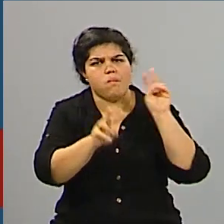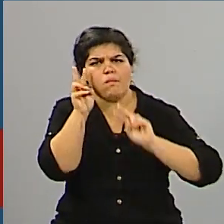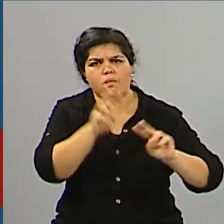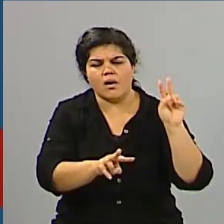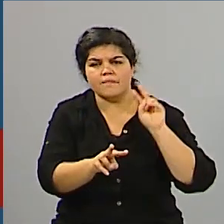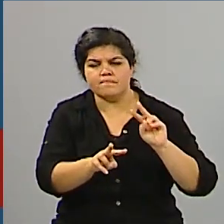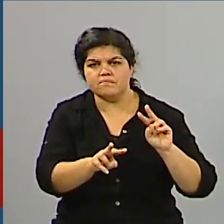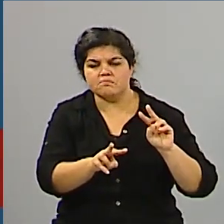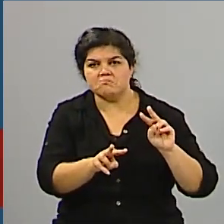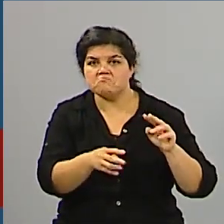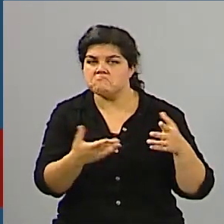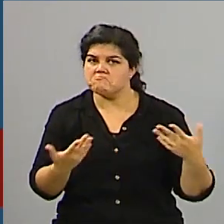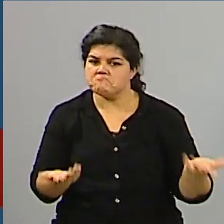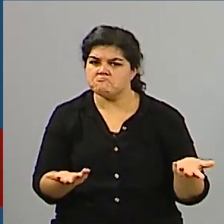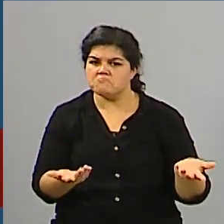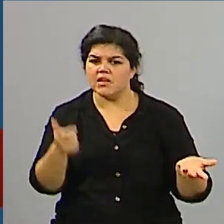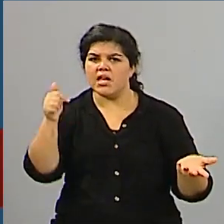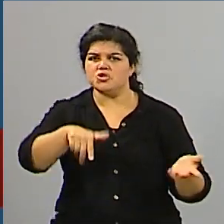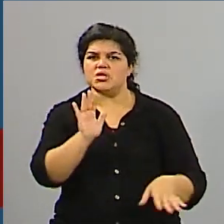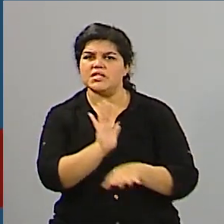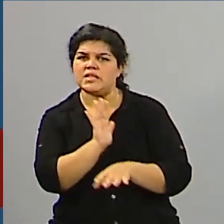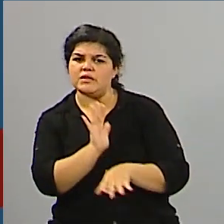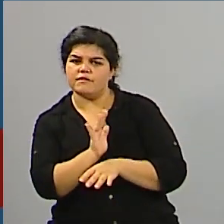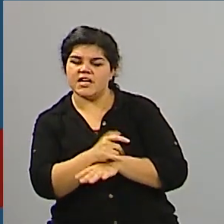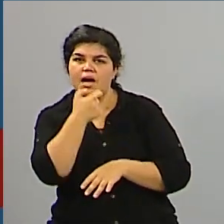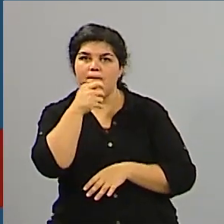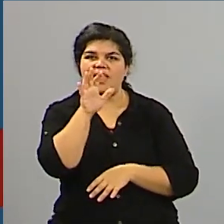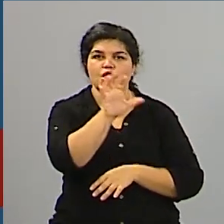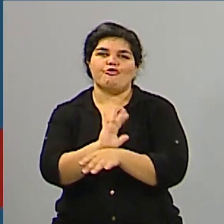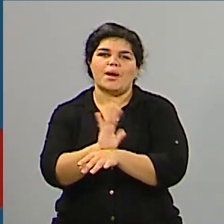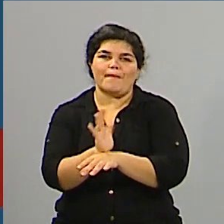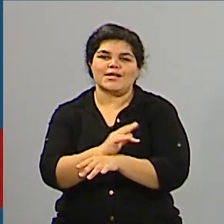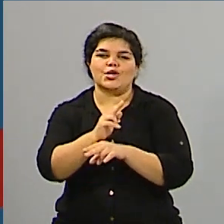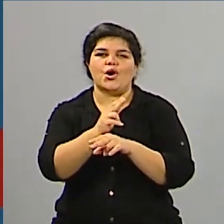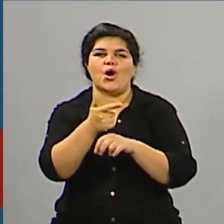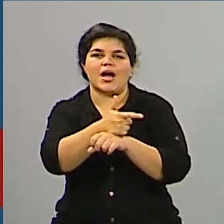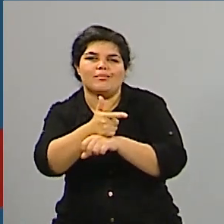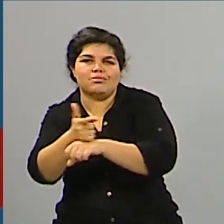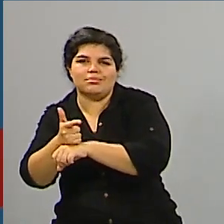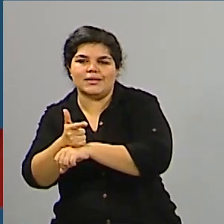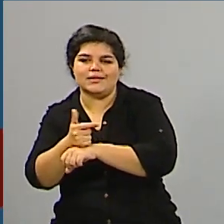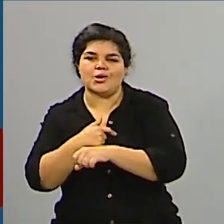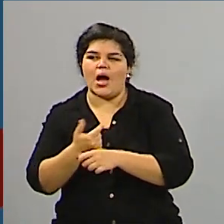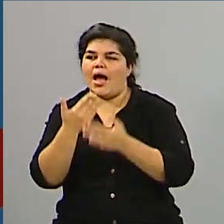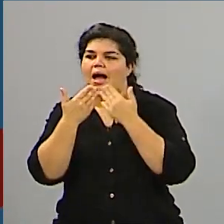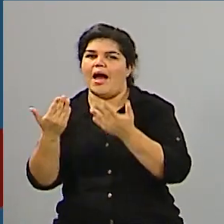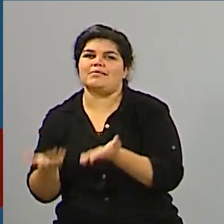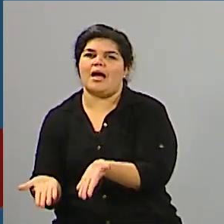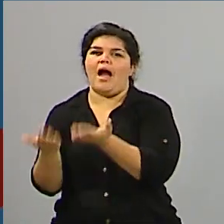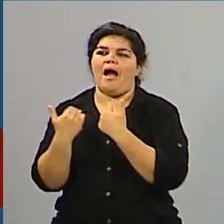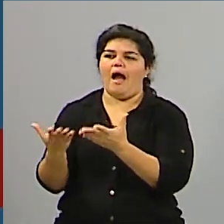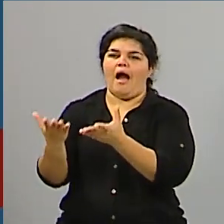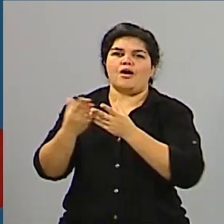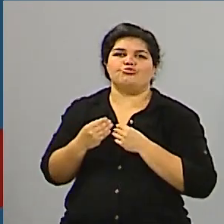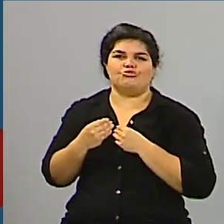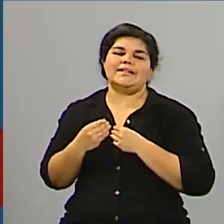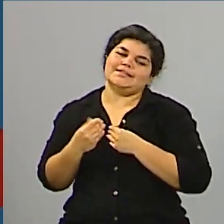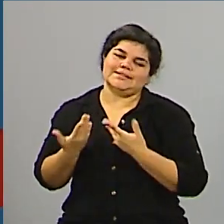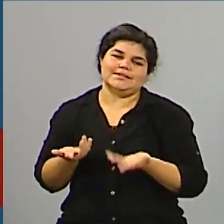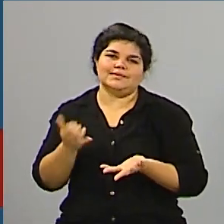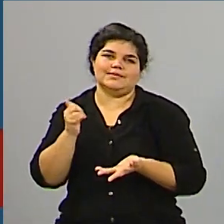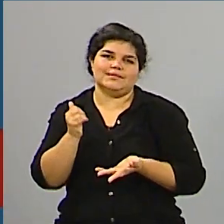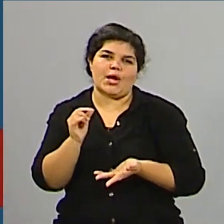data certera. Claro. Pero sí sabemos que existe, ¿no? Vos hacías mención a las